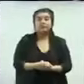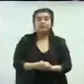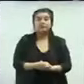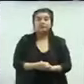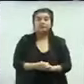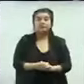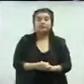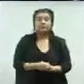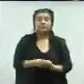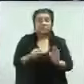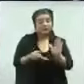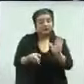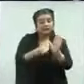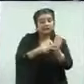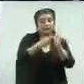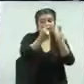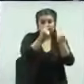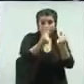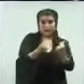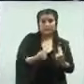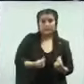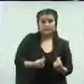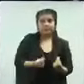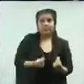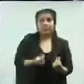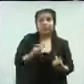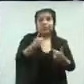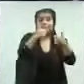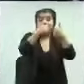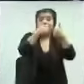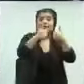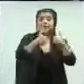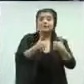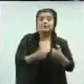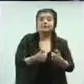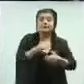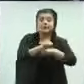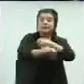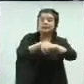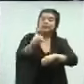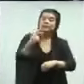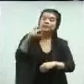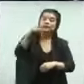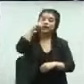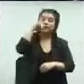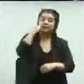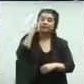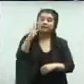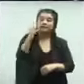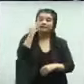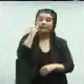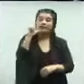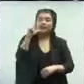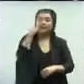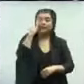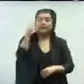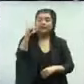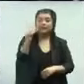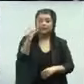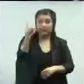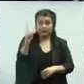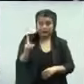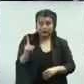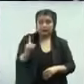de la asignación presupuestaria para estudios de factibilidad y de preinversión que se amplió en el